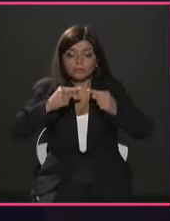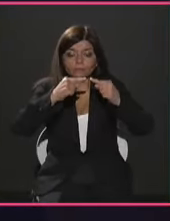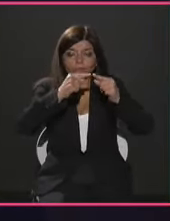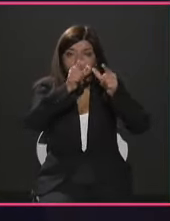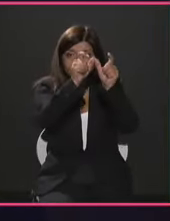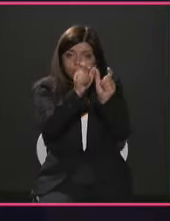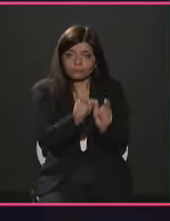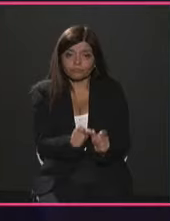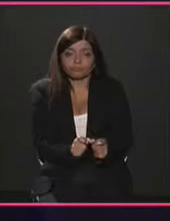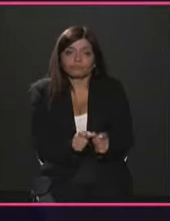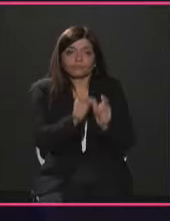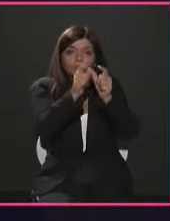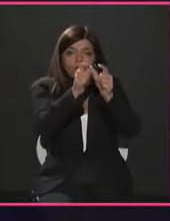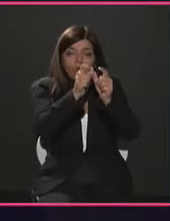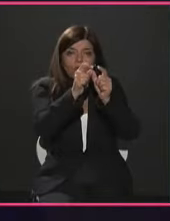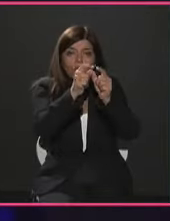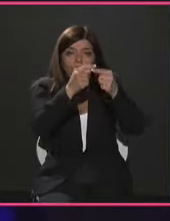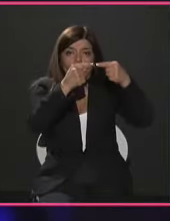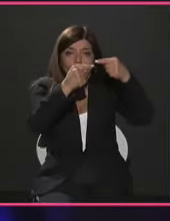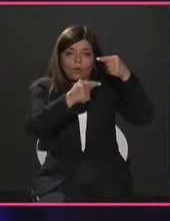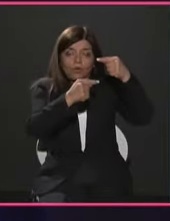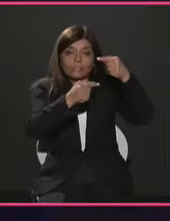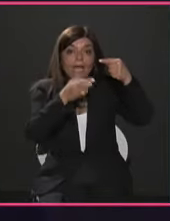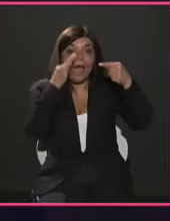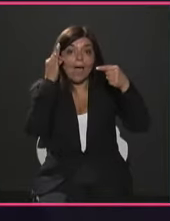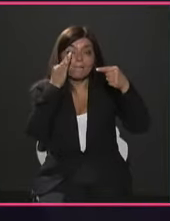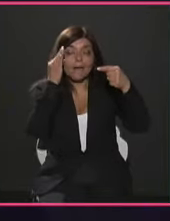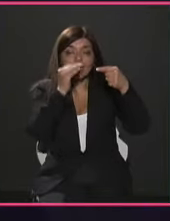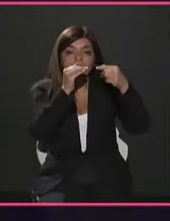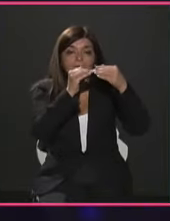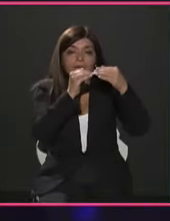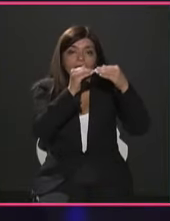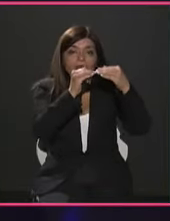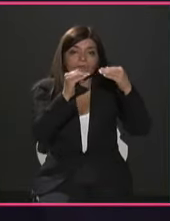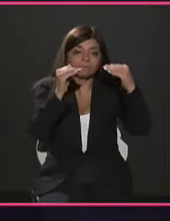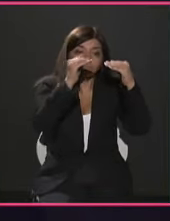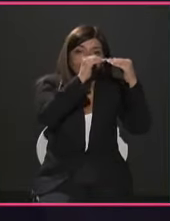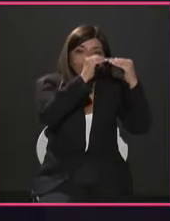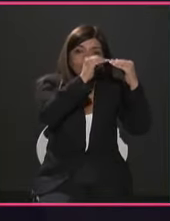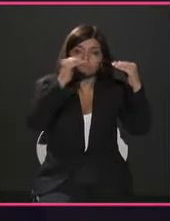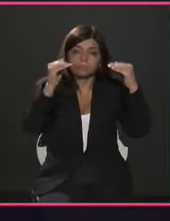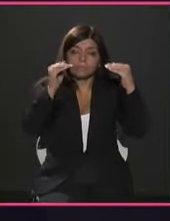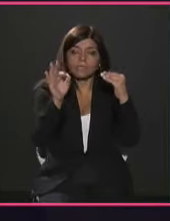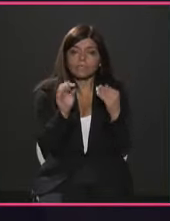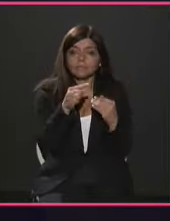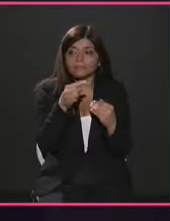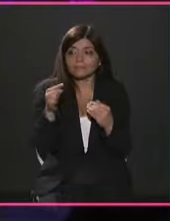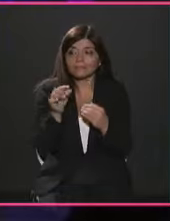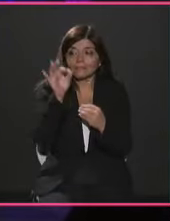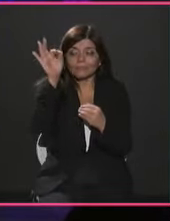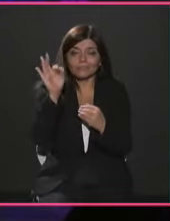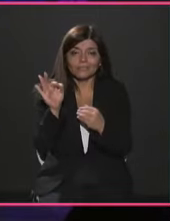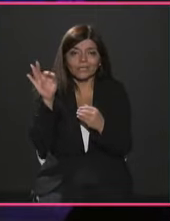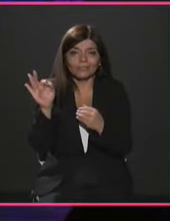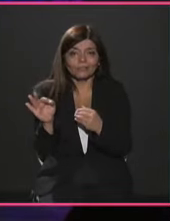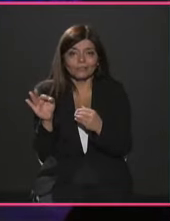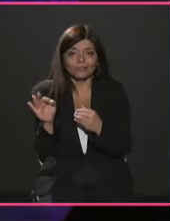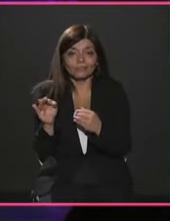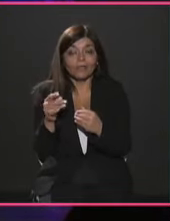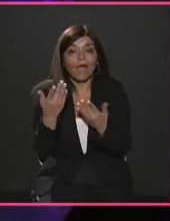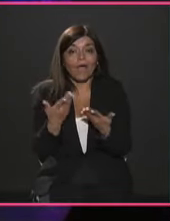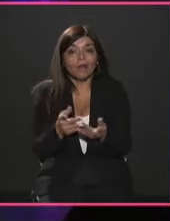amarillas lo más posible idealmente Nos gustaría que las barras amarillas estén pegadas en 100% nada más